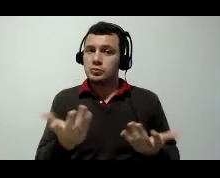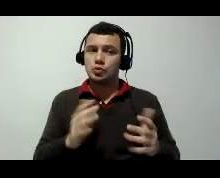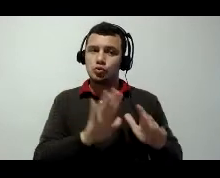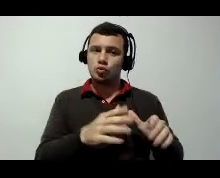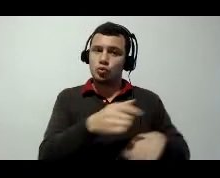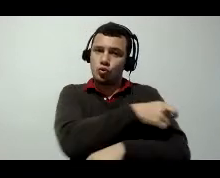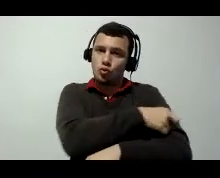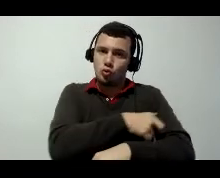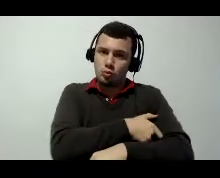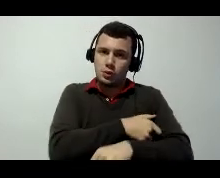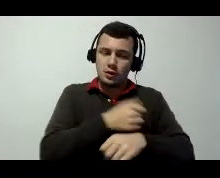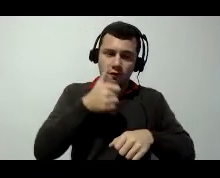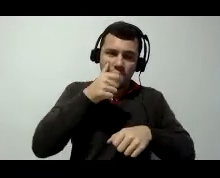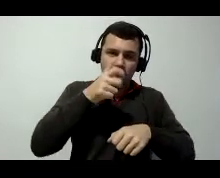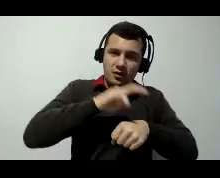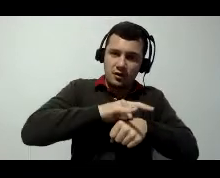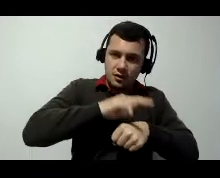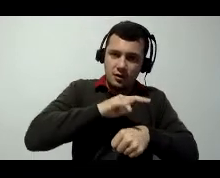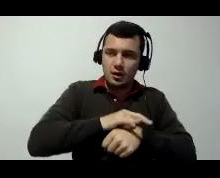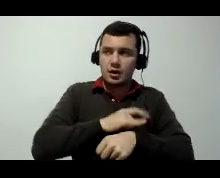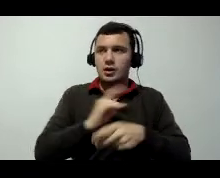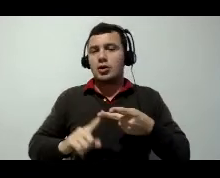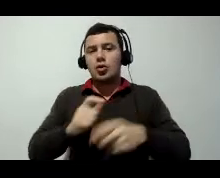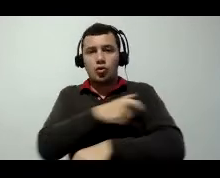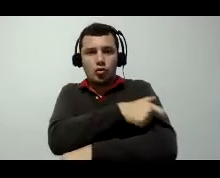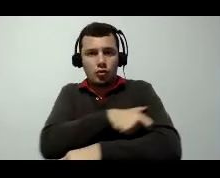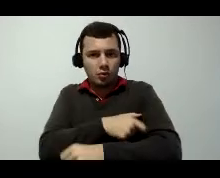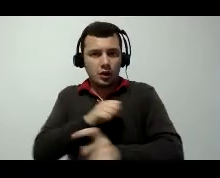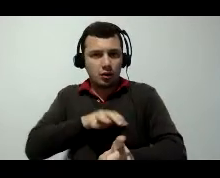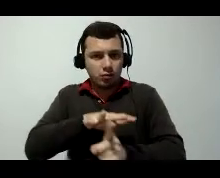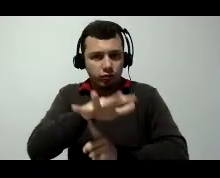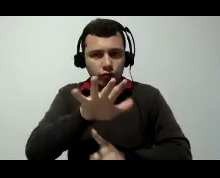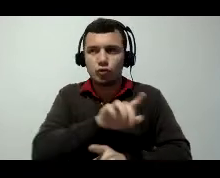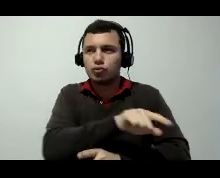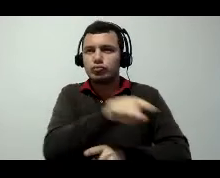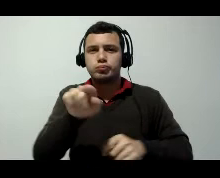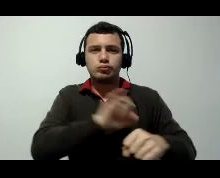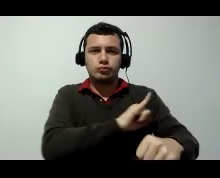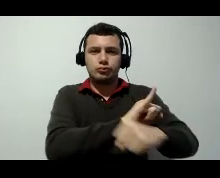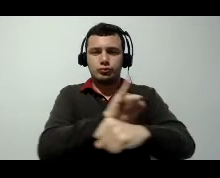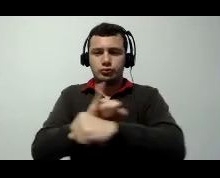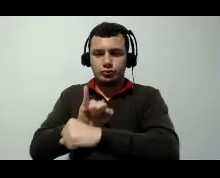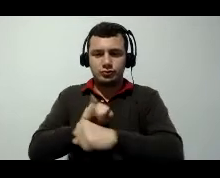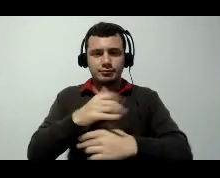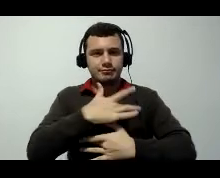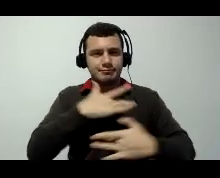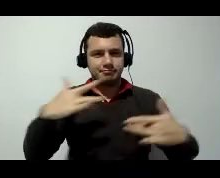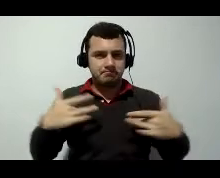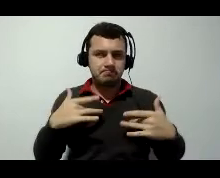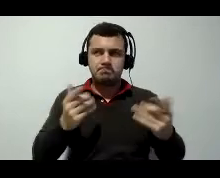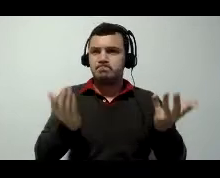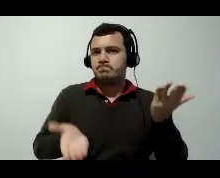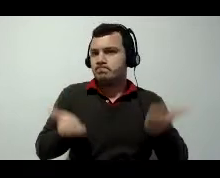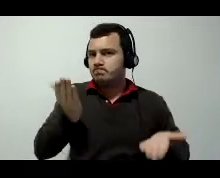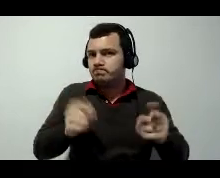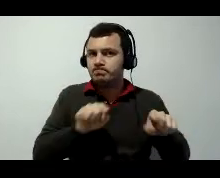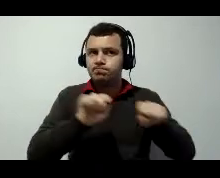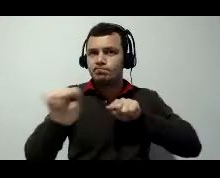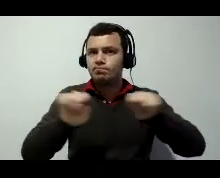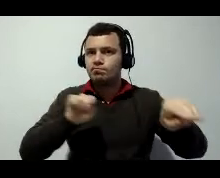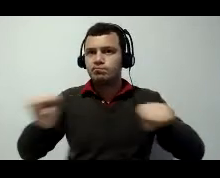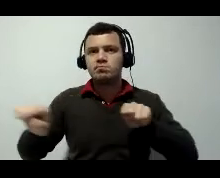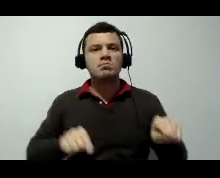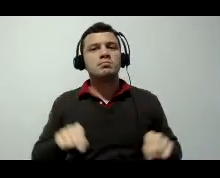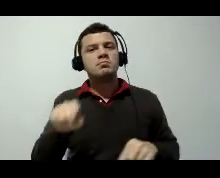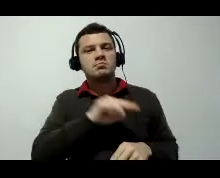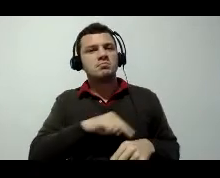comités de infecciones que tengan cada una de las instituciones de salud en los casos que apliquen, y ellos en algunos casos podrían extremar las medidas de cuidado